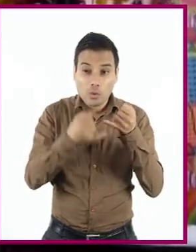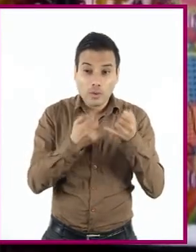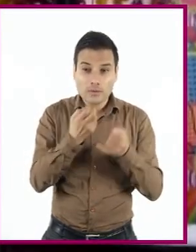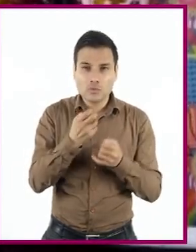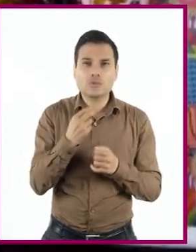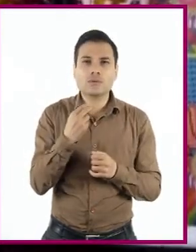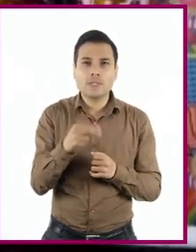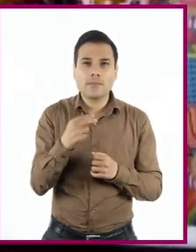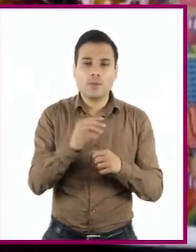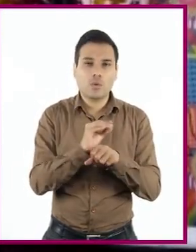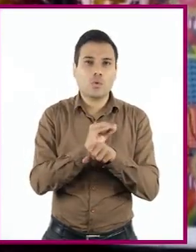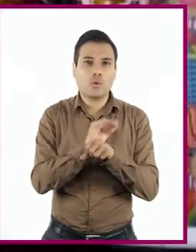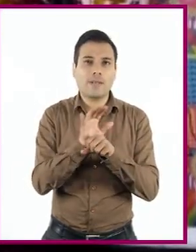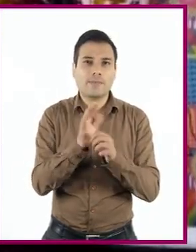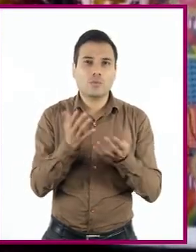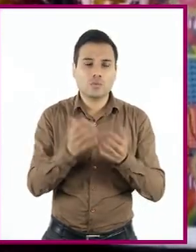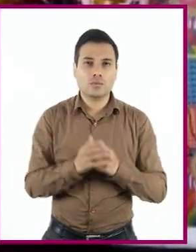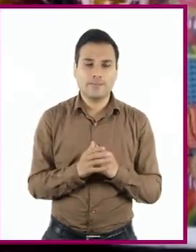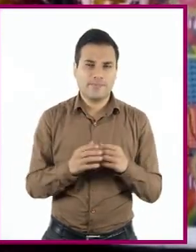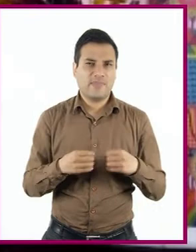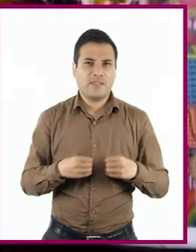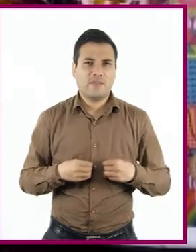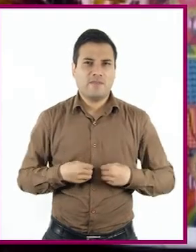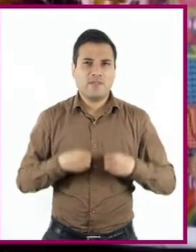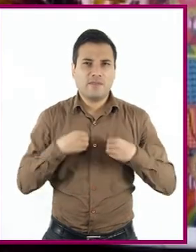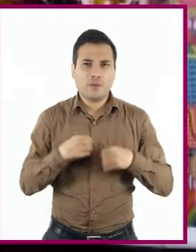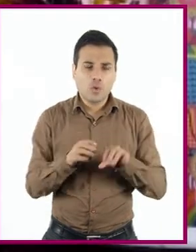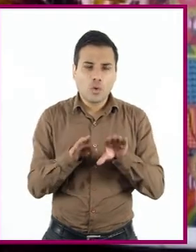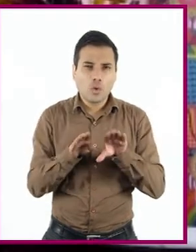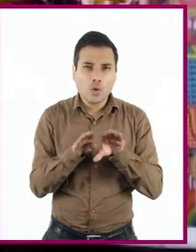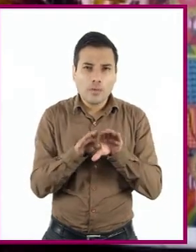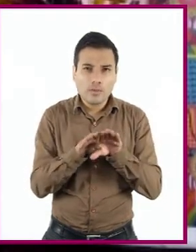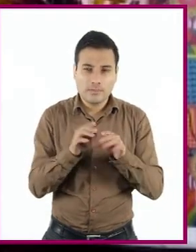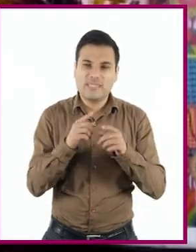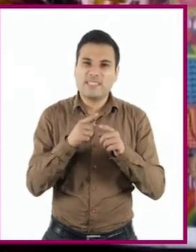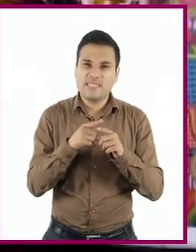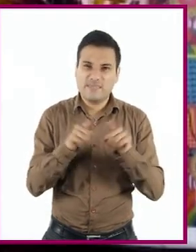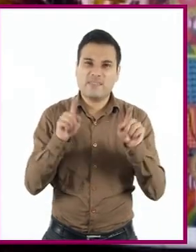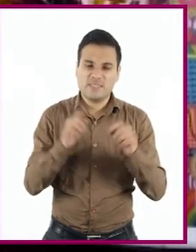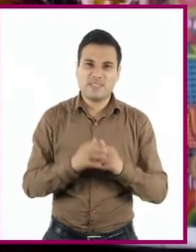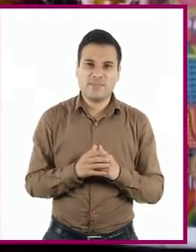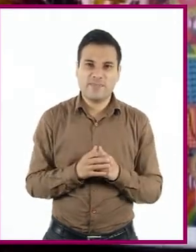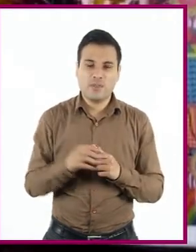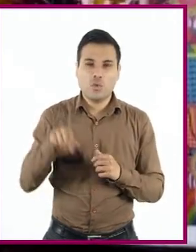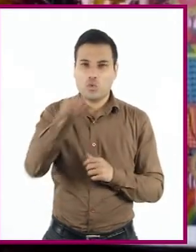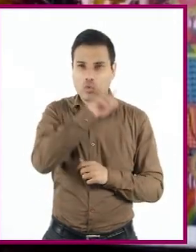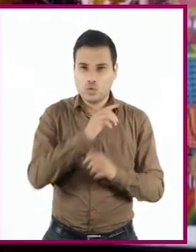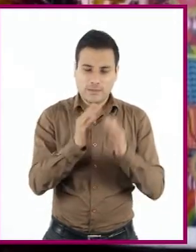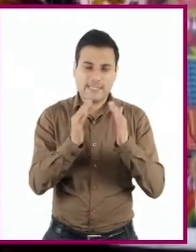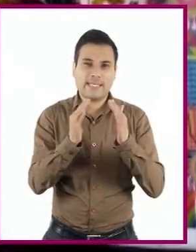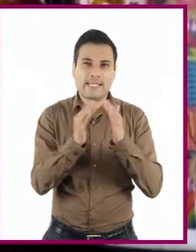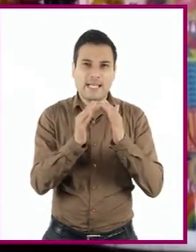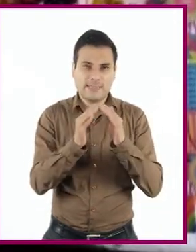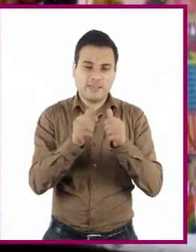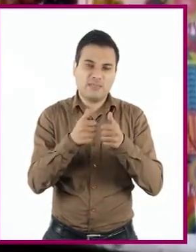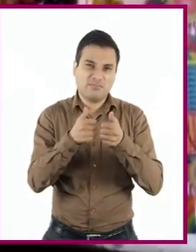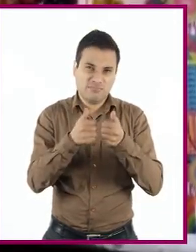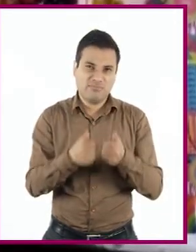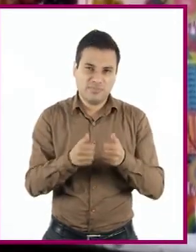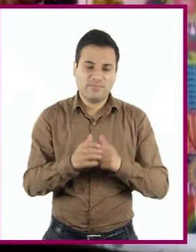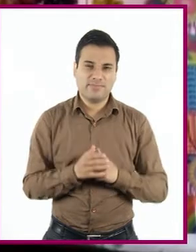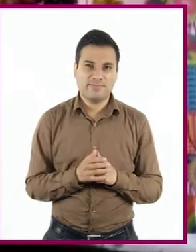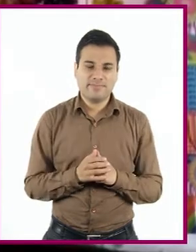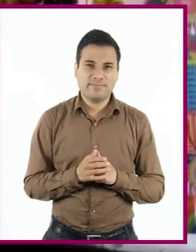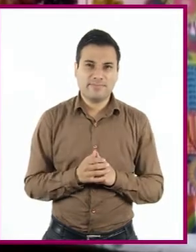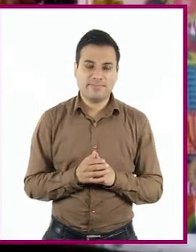como coronavirus. La forma de vivir ya era muy distinta. Ahora teníamos que estar encerrados. Fue un cambio muy repentino, ya